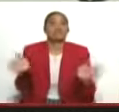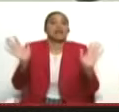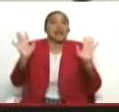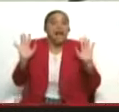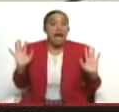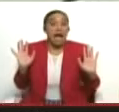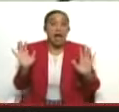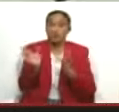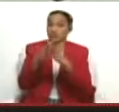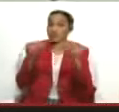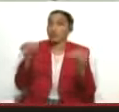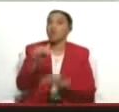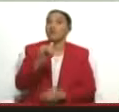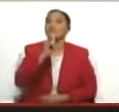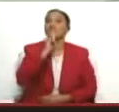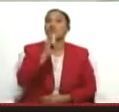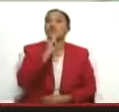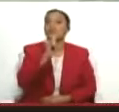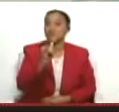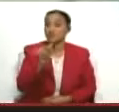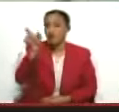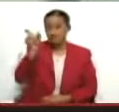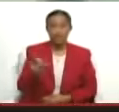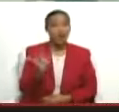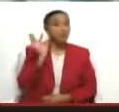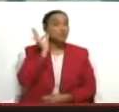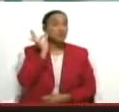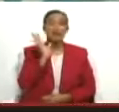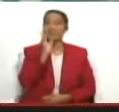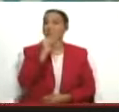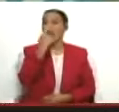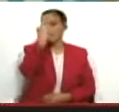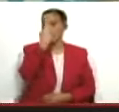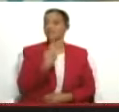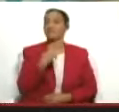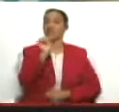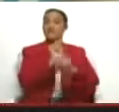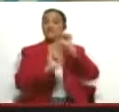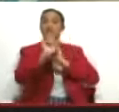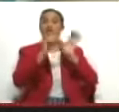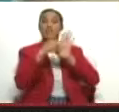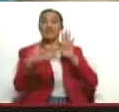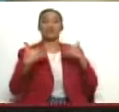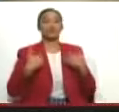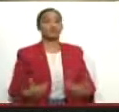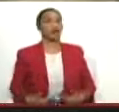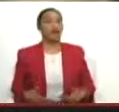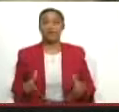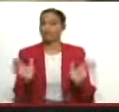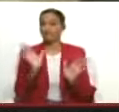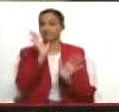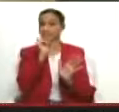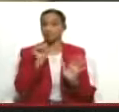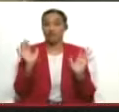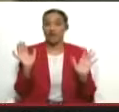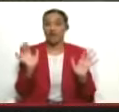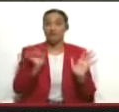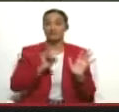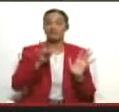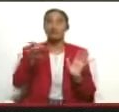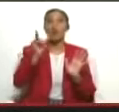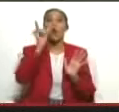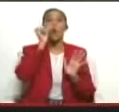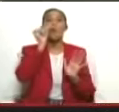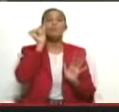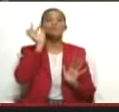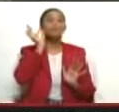habla de un perfil que no pertenece a una defensora de los Derechos Humanos sino a una agente a